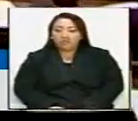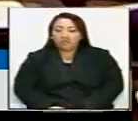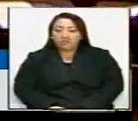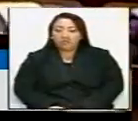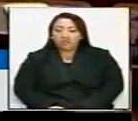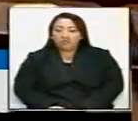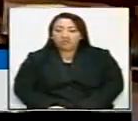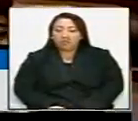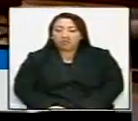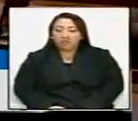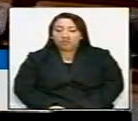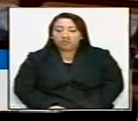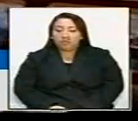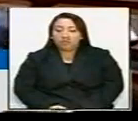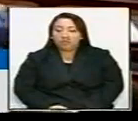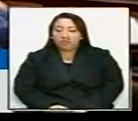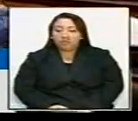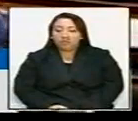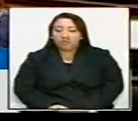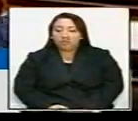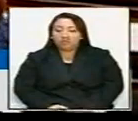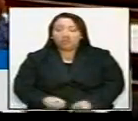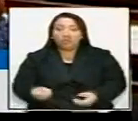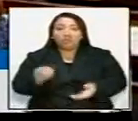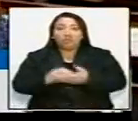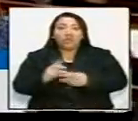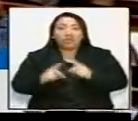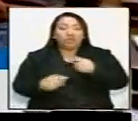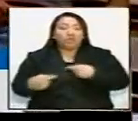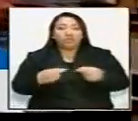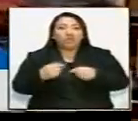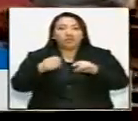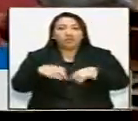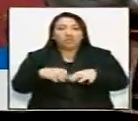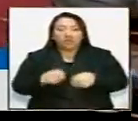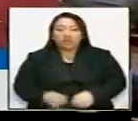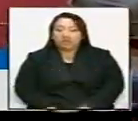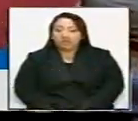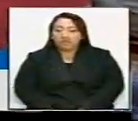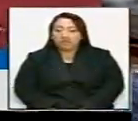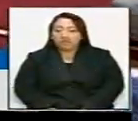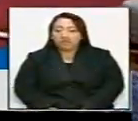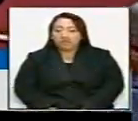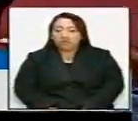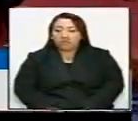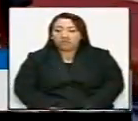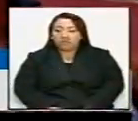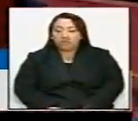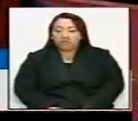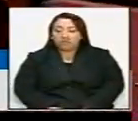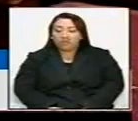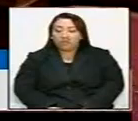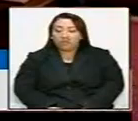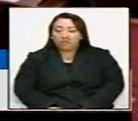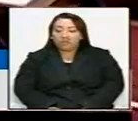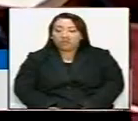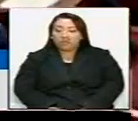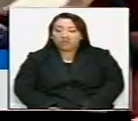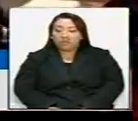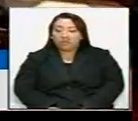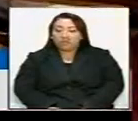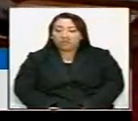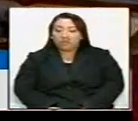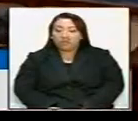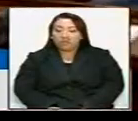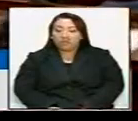implementado algunas de las reformas de productividad y competitividad en Australia. He tomado nota de algunas de ellas. He